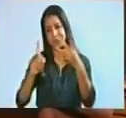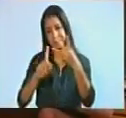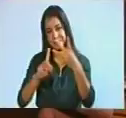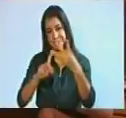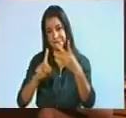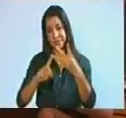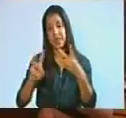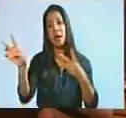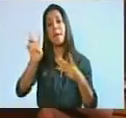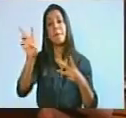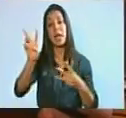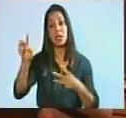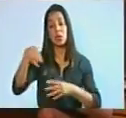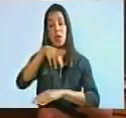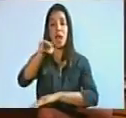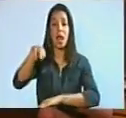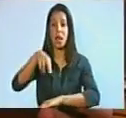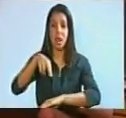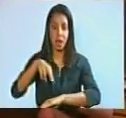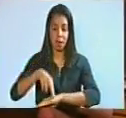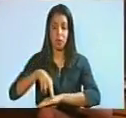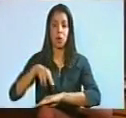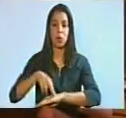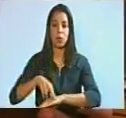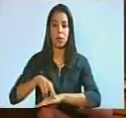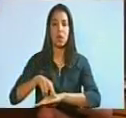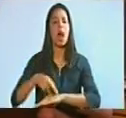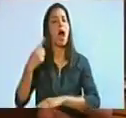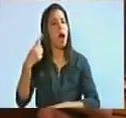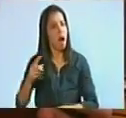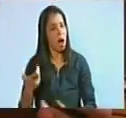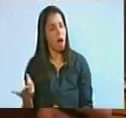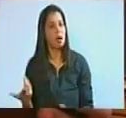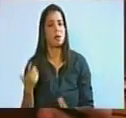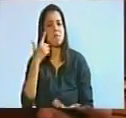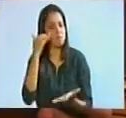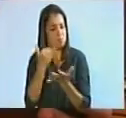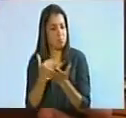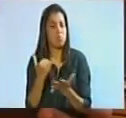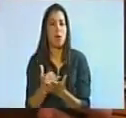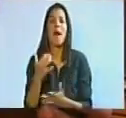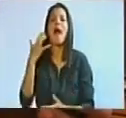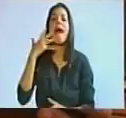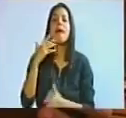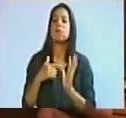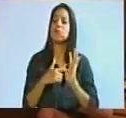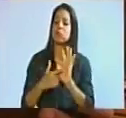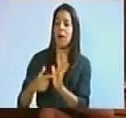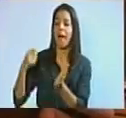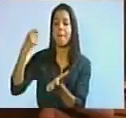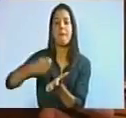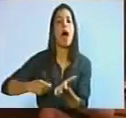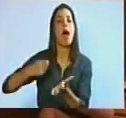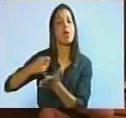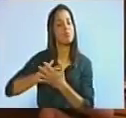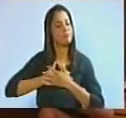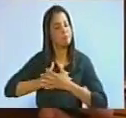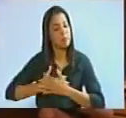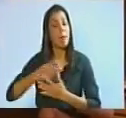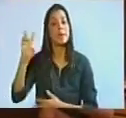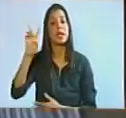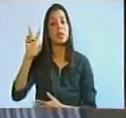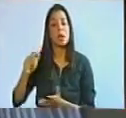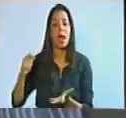la República Bolivariana de Venezuela goza de prestigio, solvencia financiera y disposición para